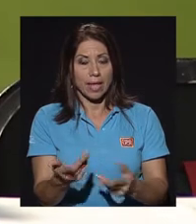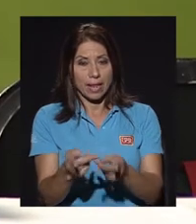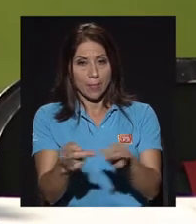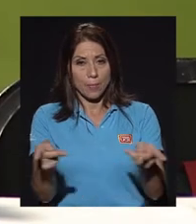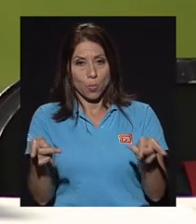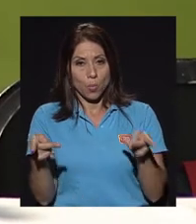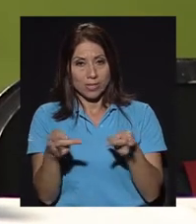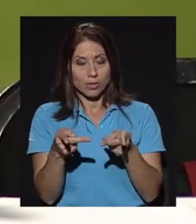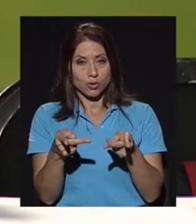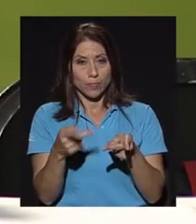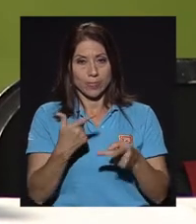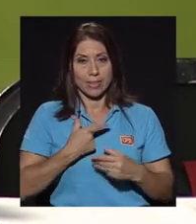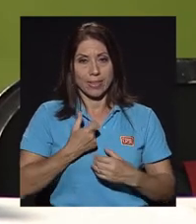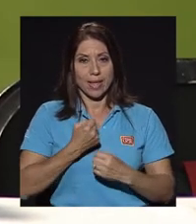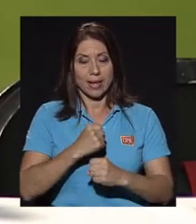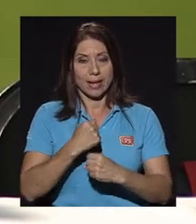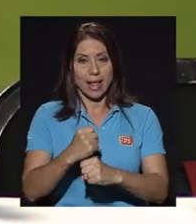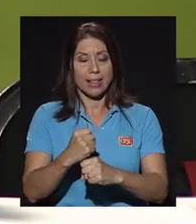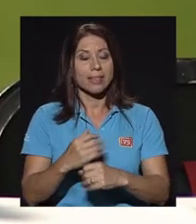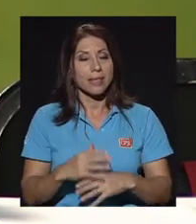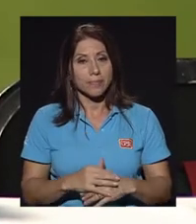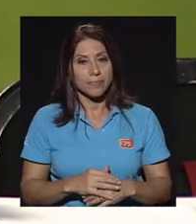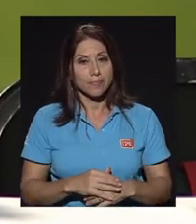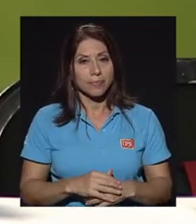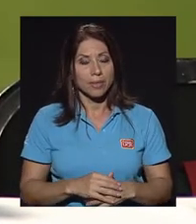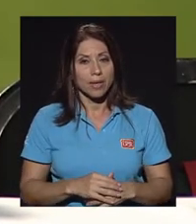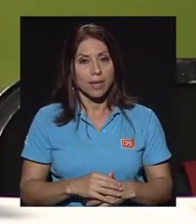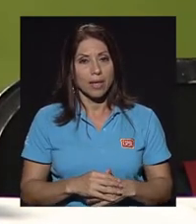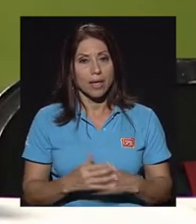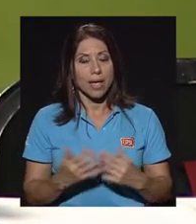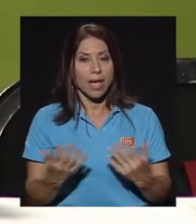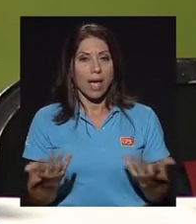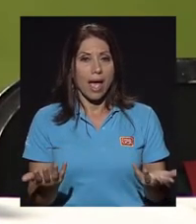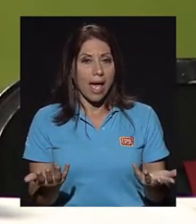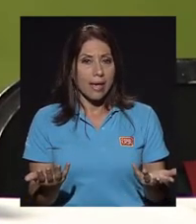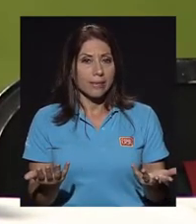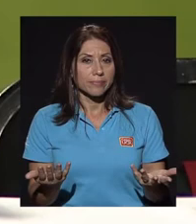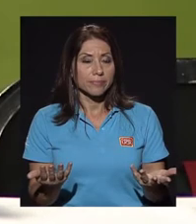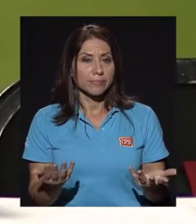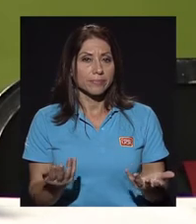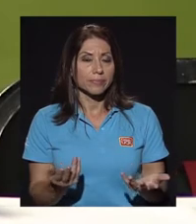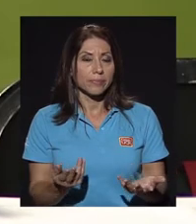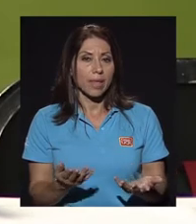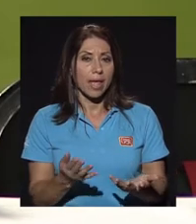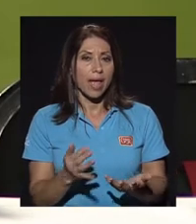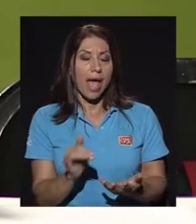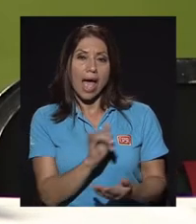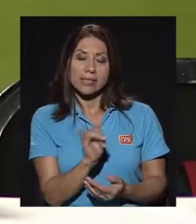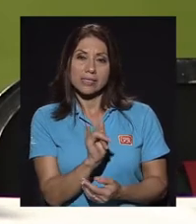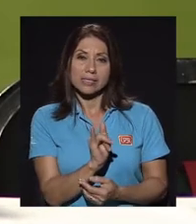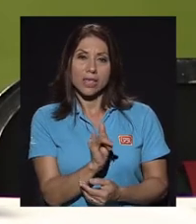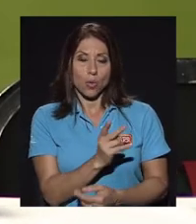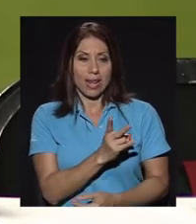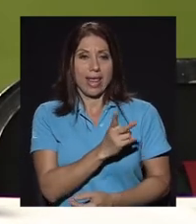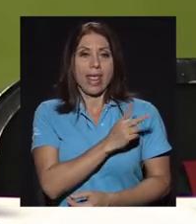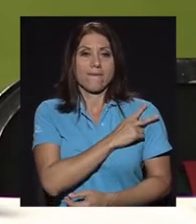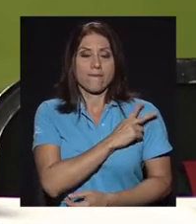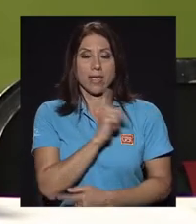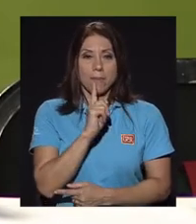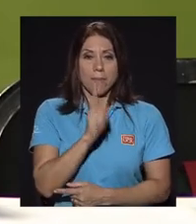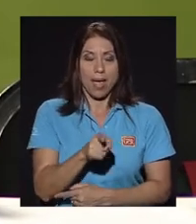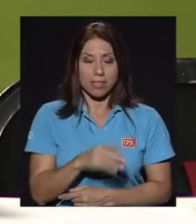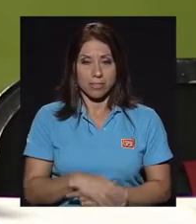el puesto de alcalde, han sido el jefe que manda y el